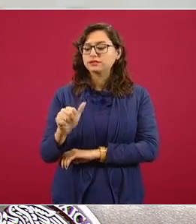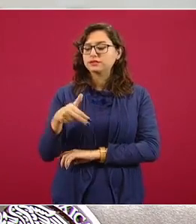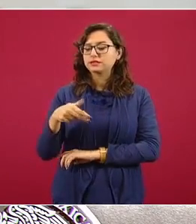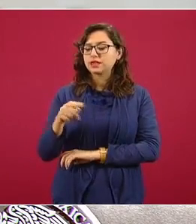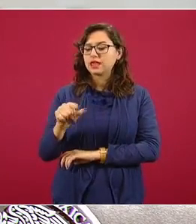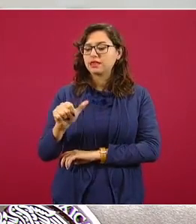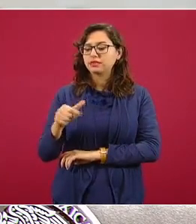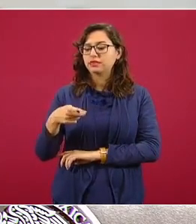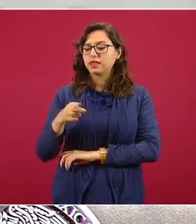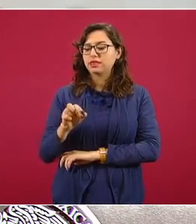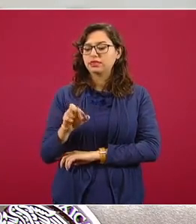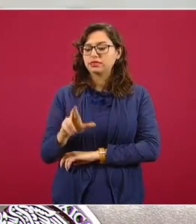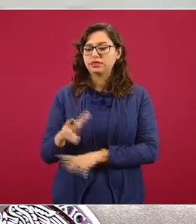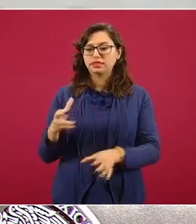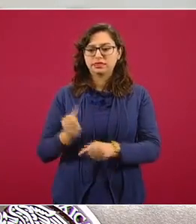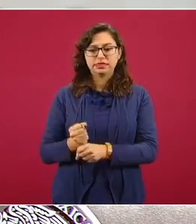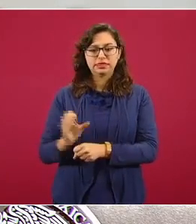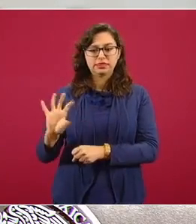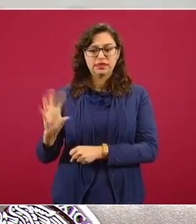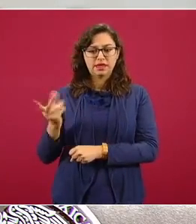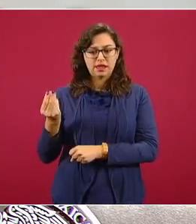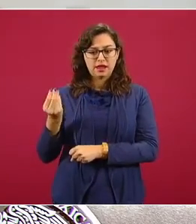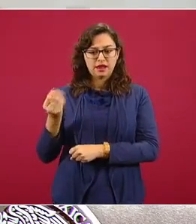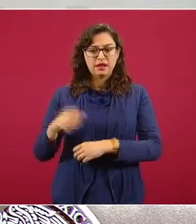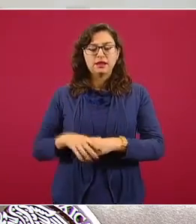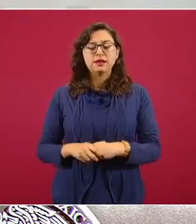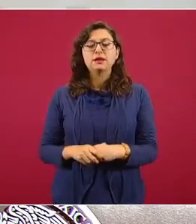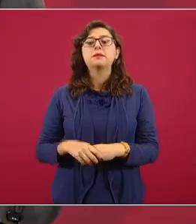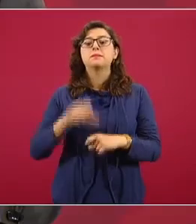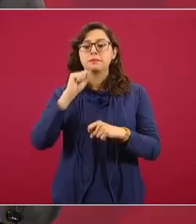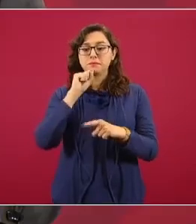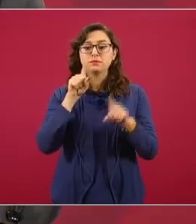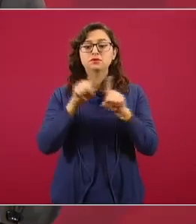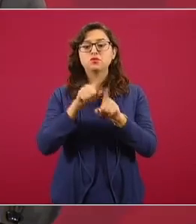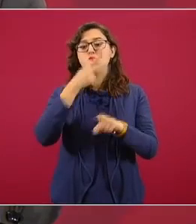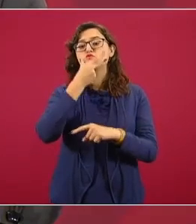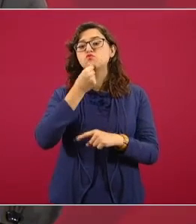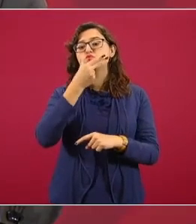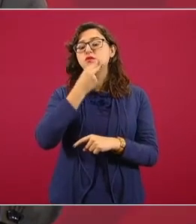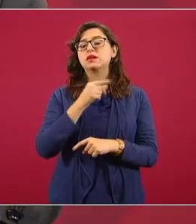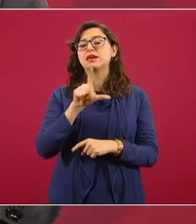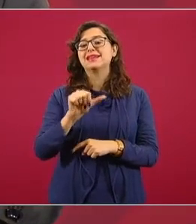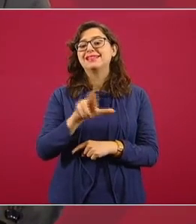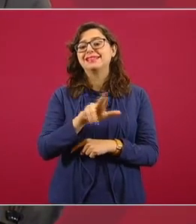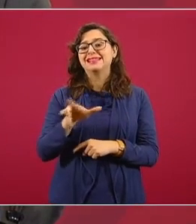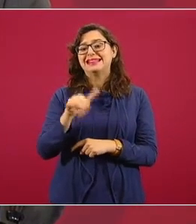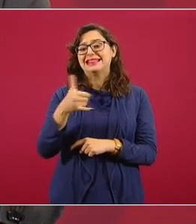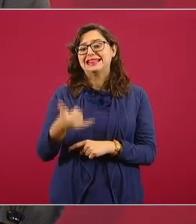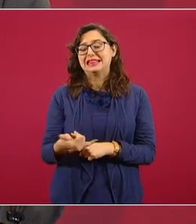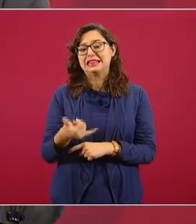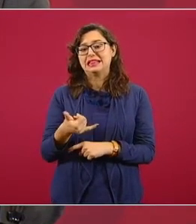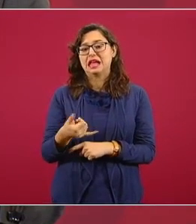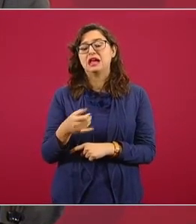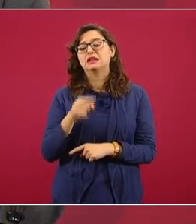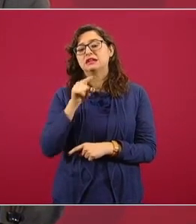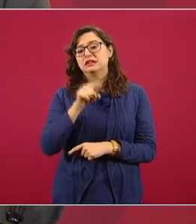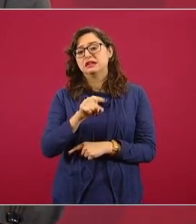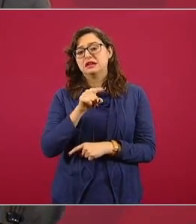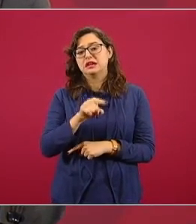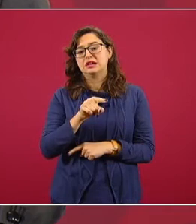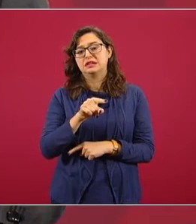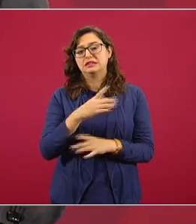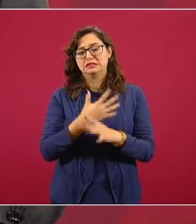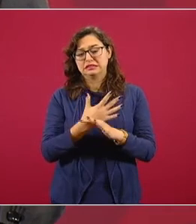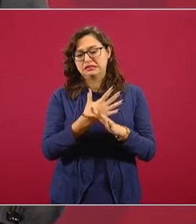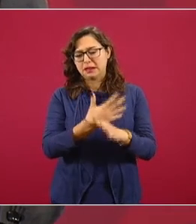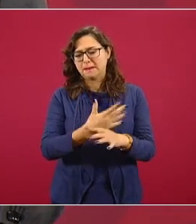y también Larry Fink vuelve a decir que México es, no